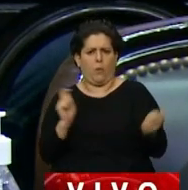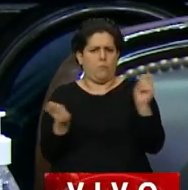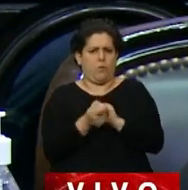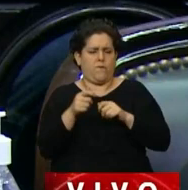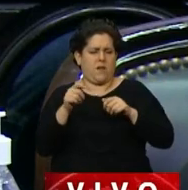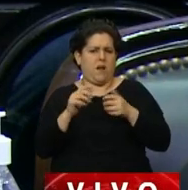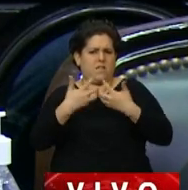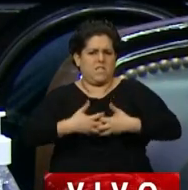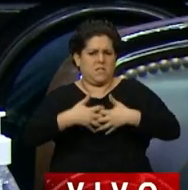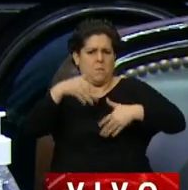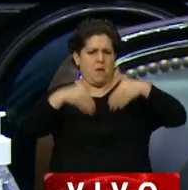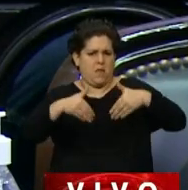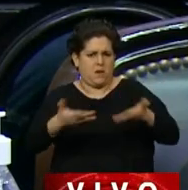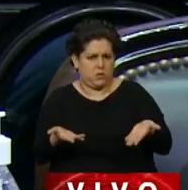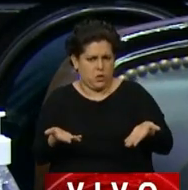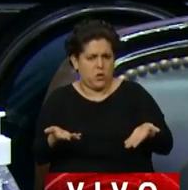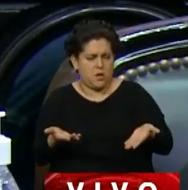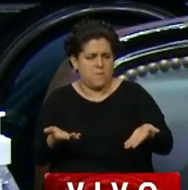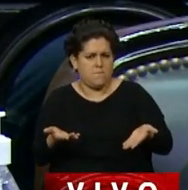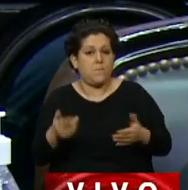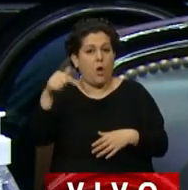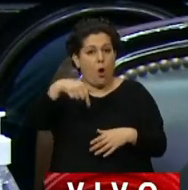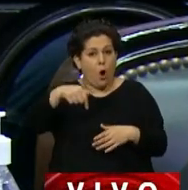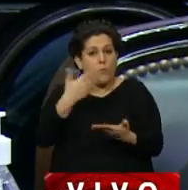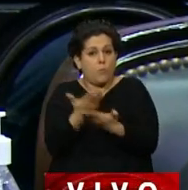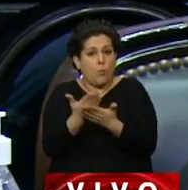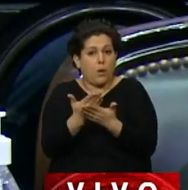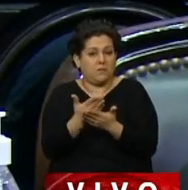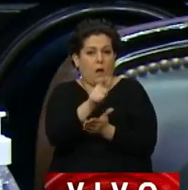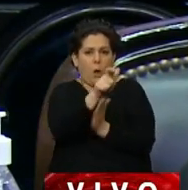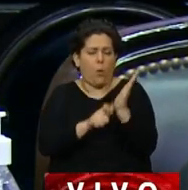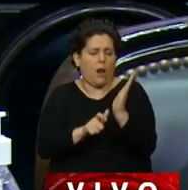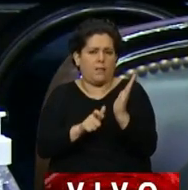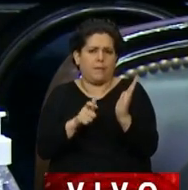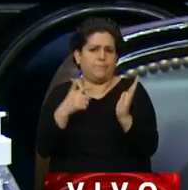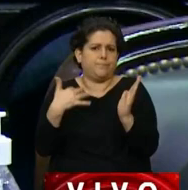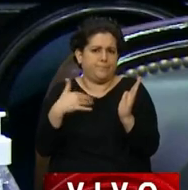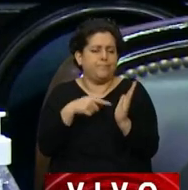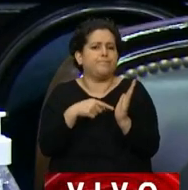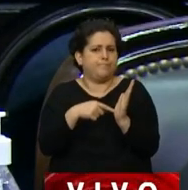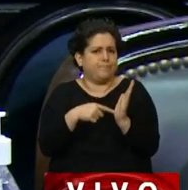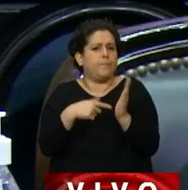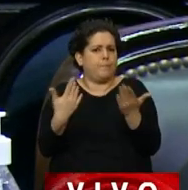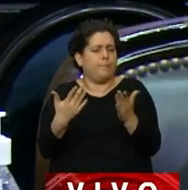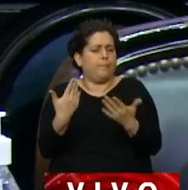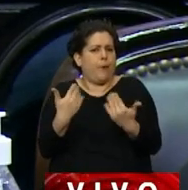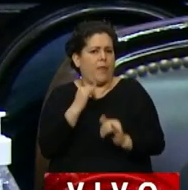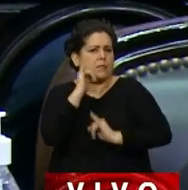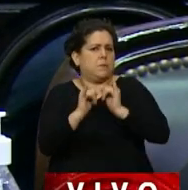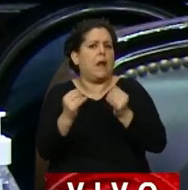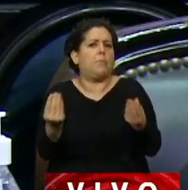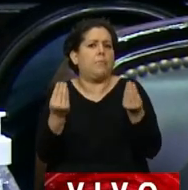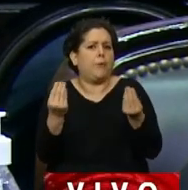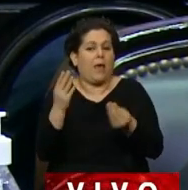La inversión de la boleta partidaria que hoy tenemos es altísima. Quizá también eso explique por qué la